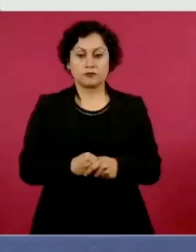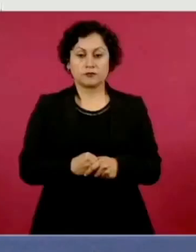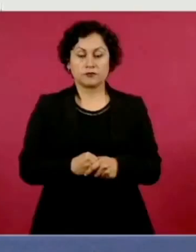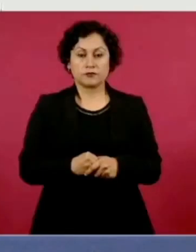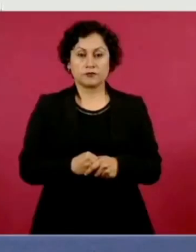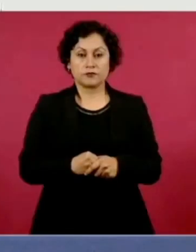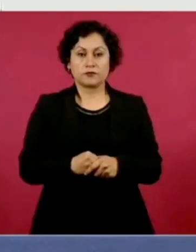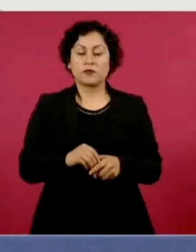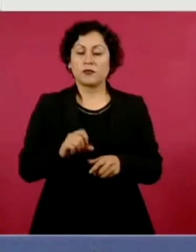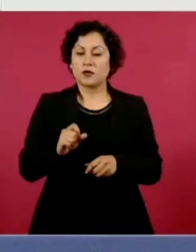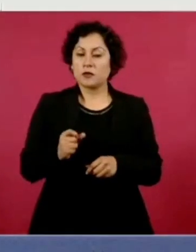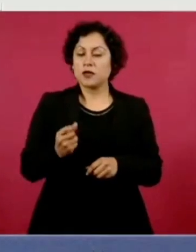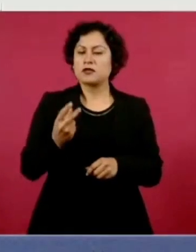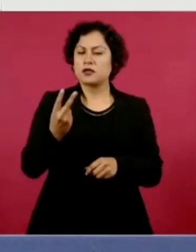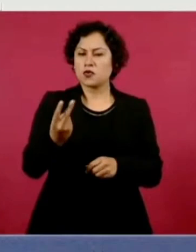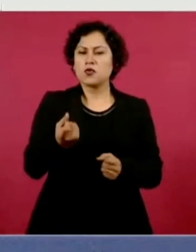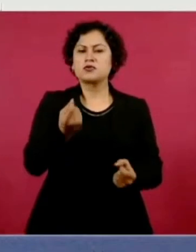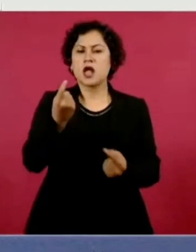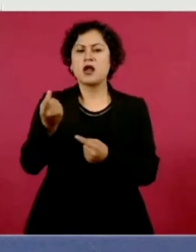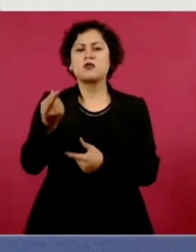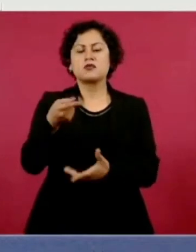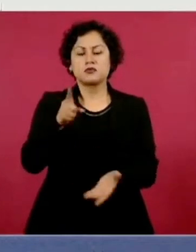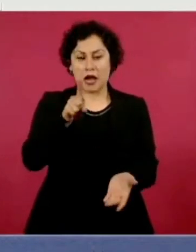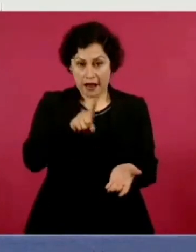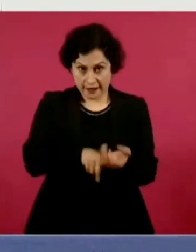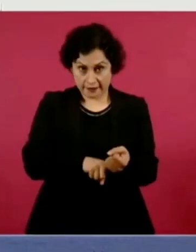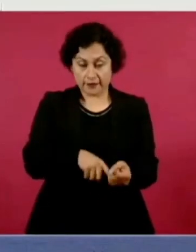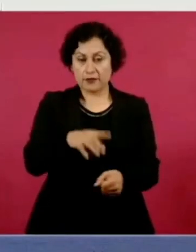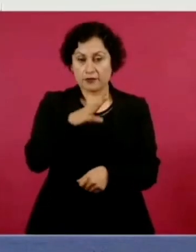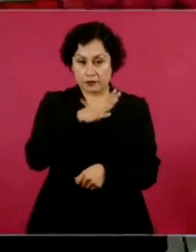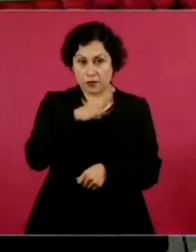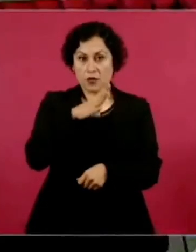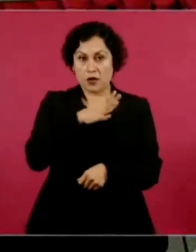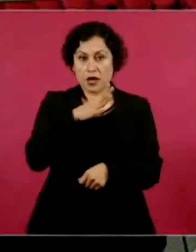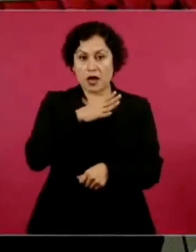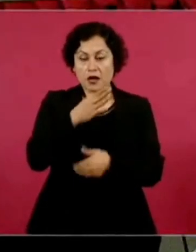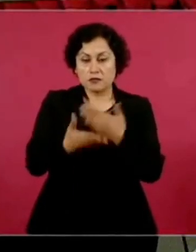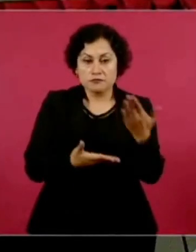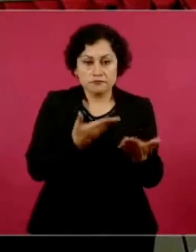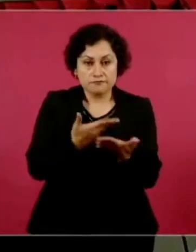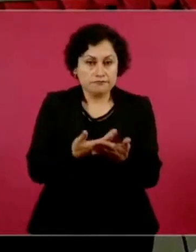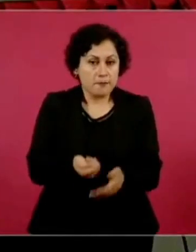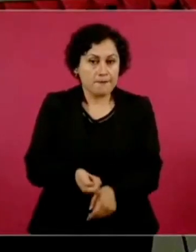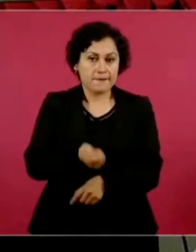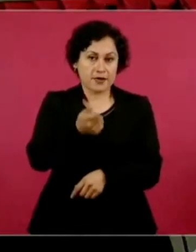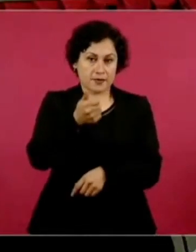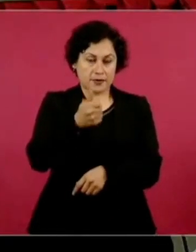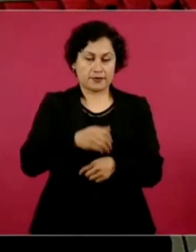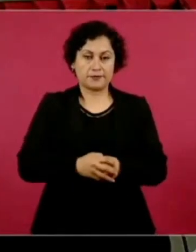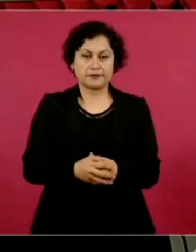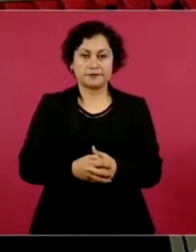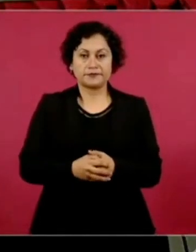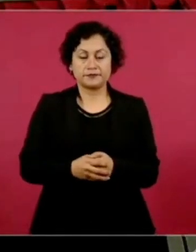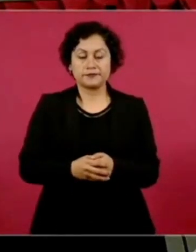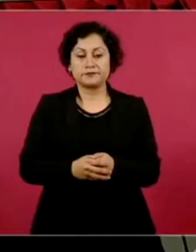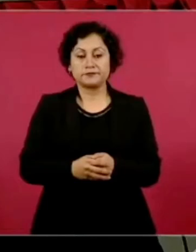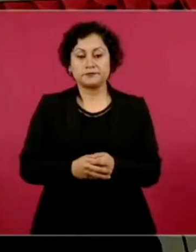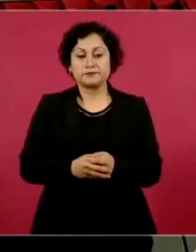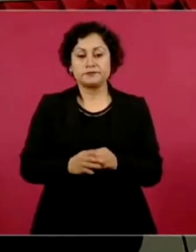de hospitalización en cuidados de primer contacto. La siguiente. Estos